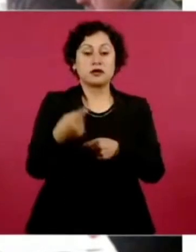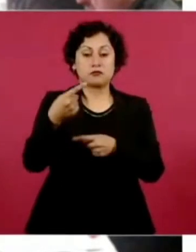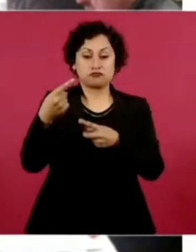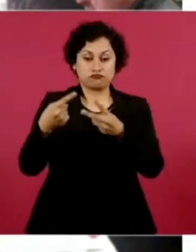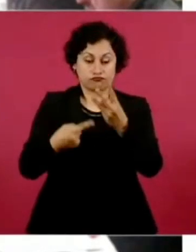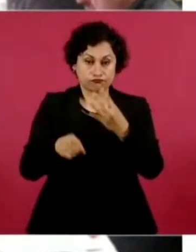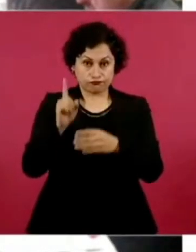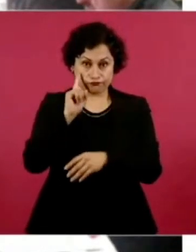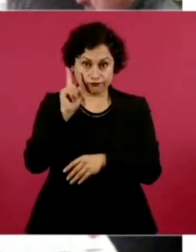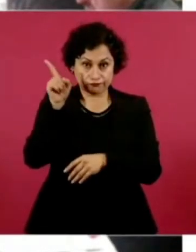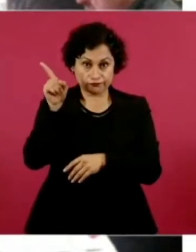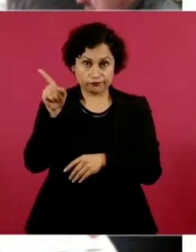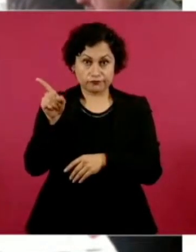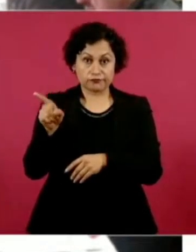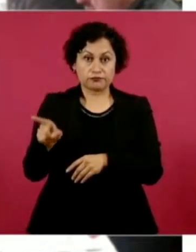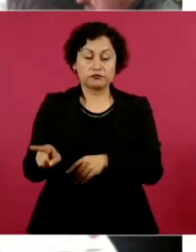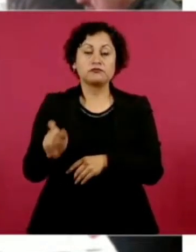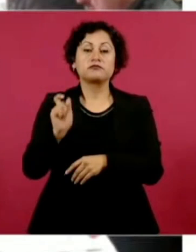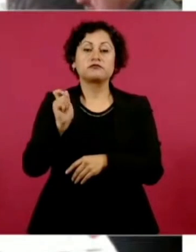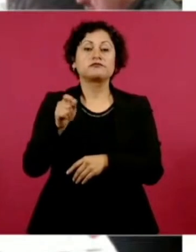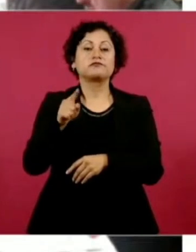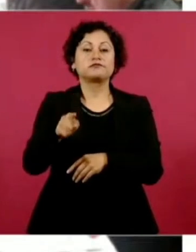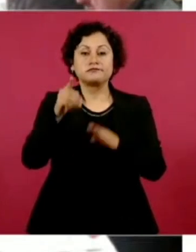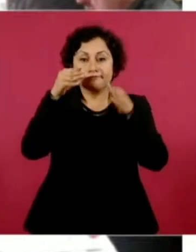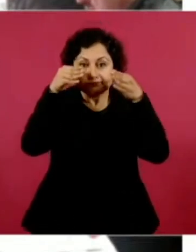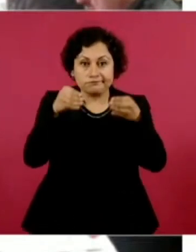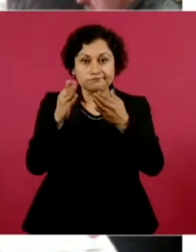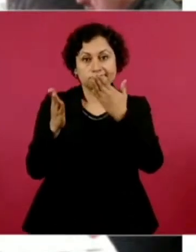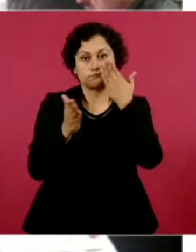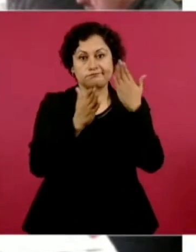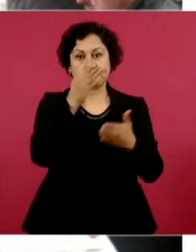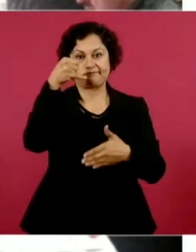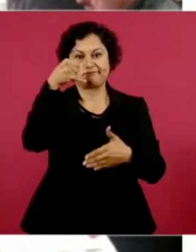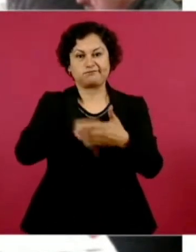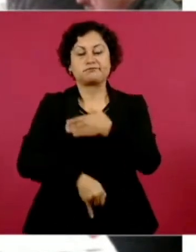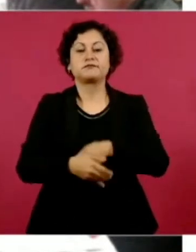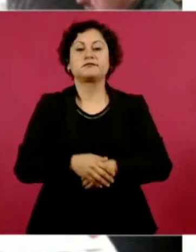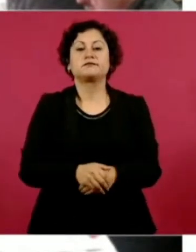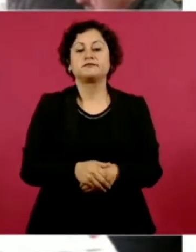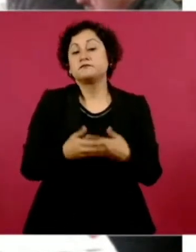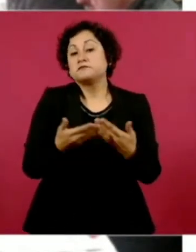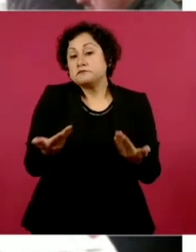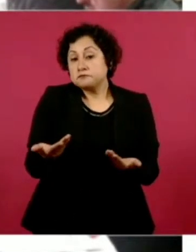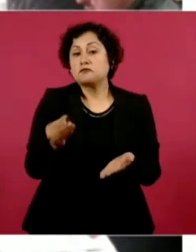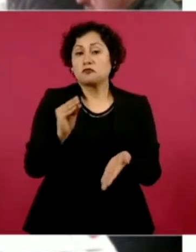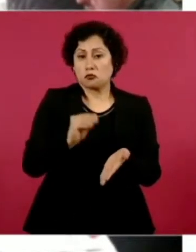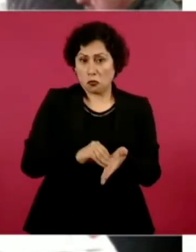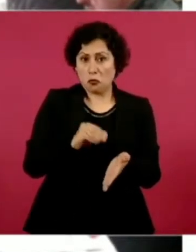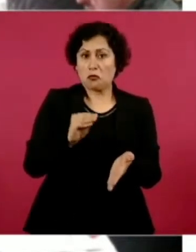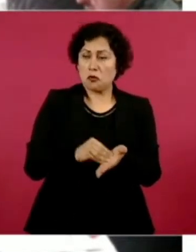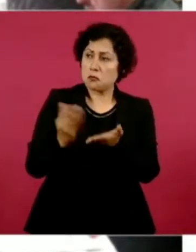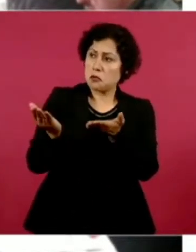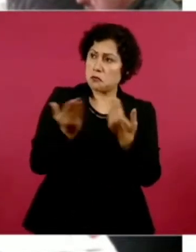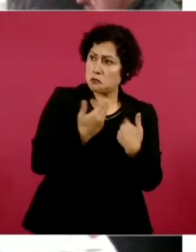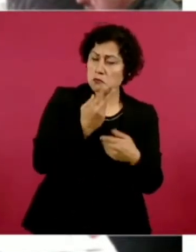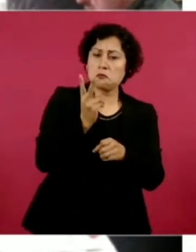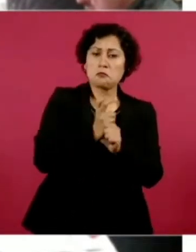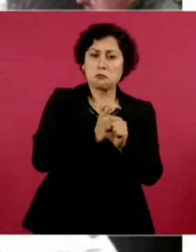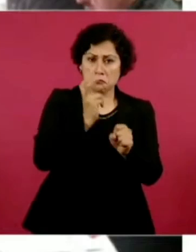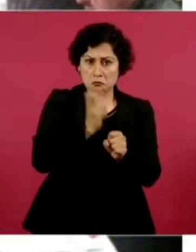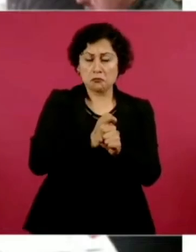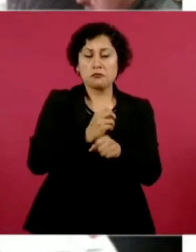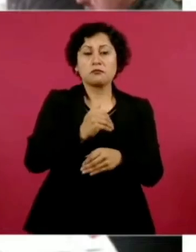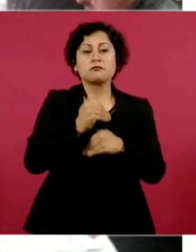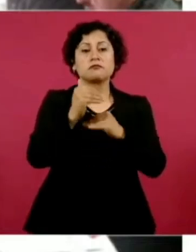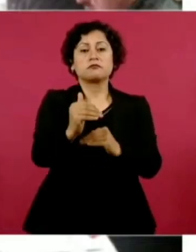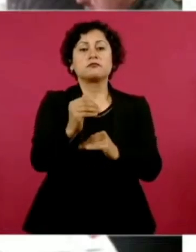ginecología, urgencias y desde luego cirugía general. La convocatoria sigue abierta, estará hasta el 3 de marzo y también el día